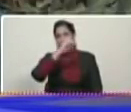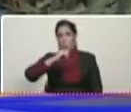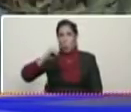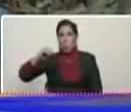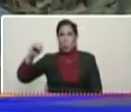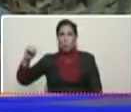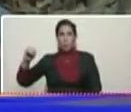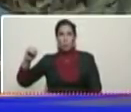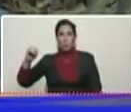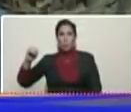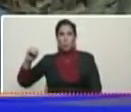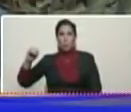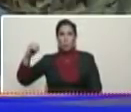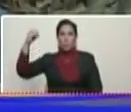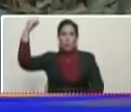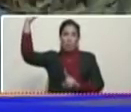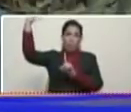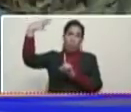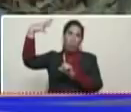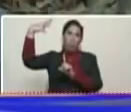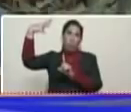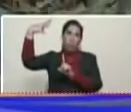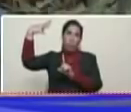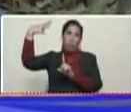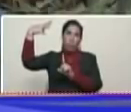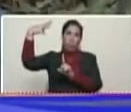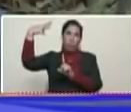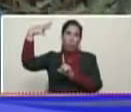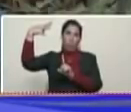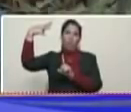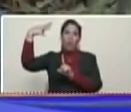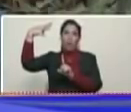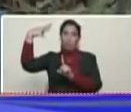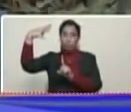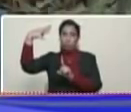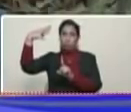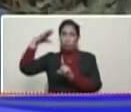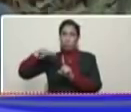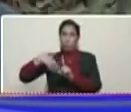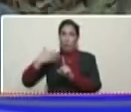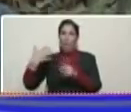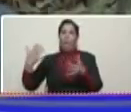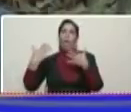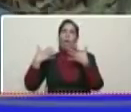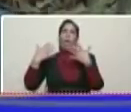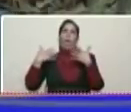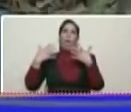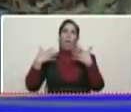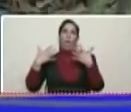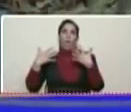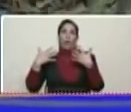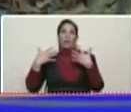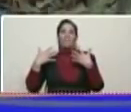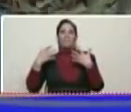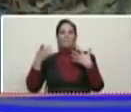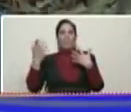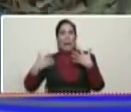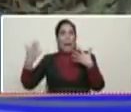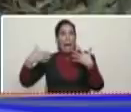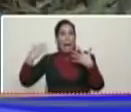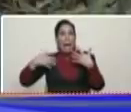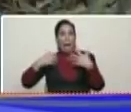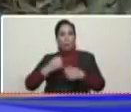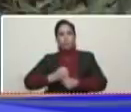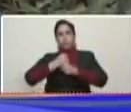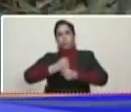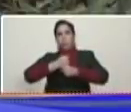esa pepa de sol que es capaz de derretir a cualquiera. Los ejércitos libertadores marcharon a caballo